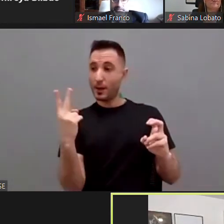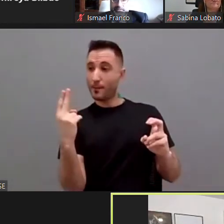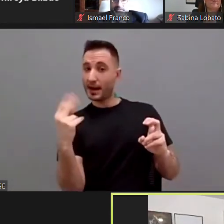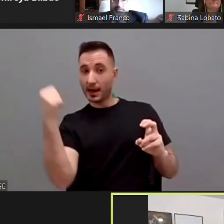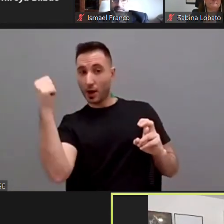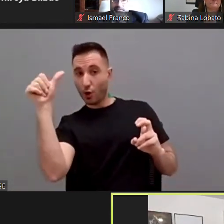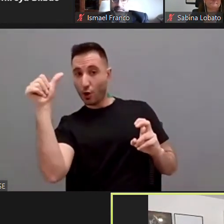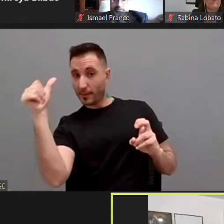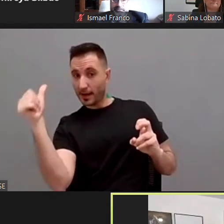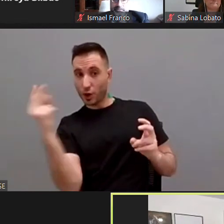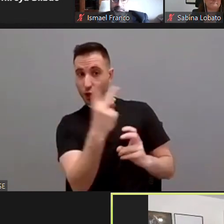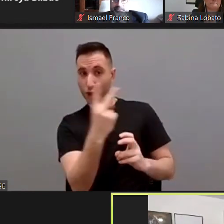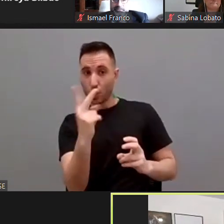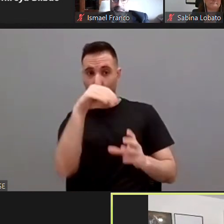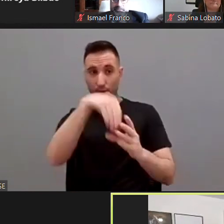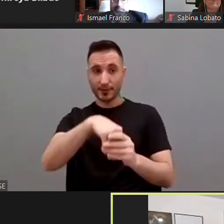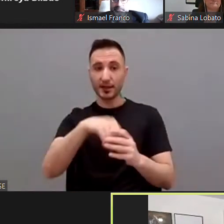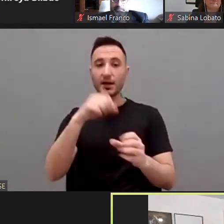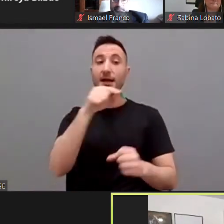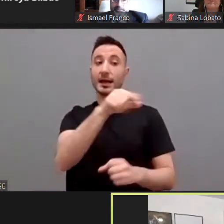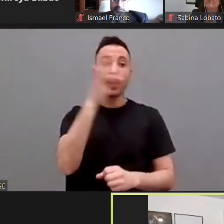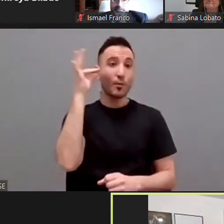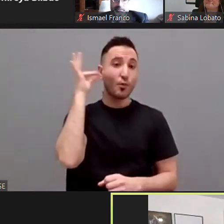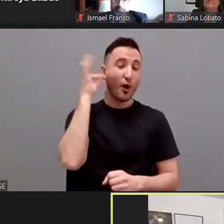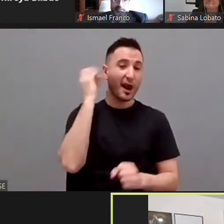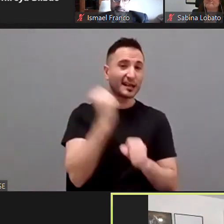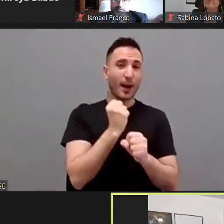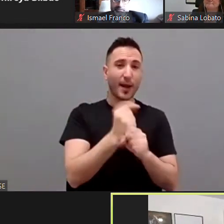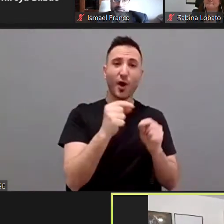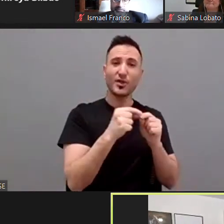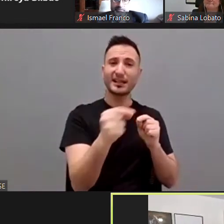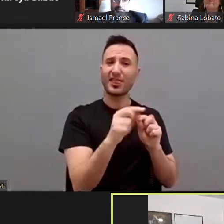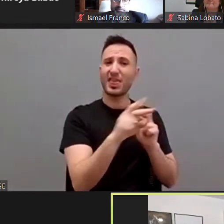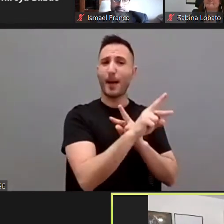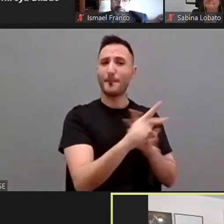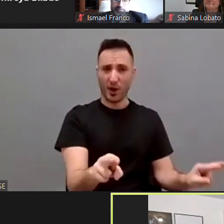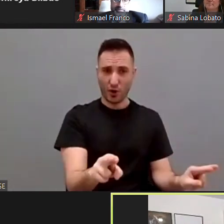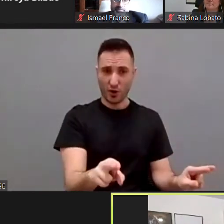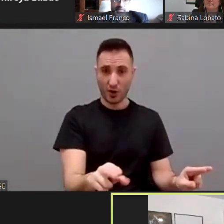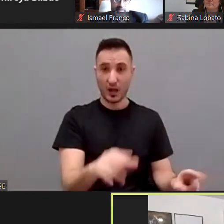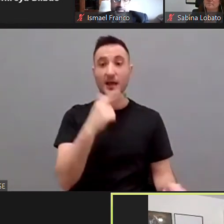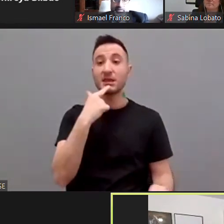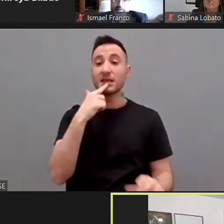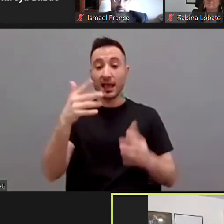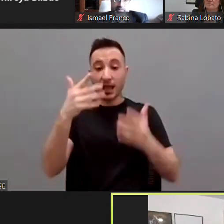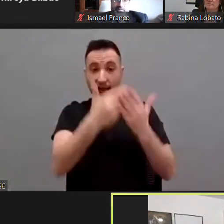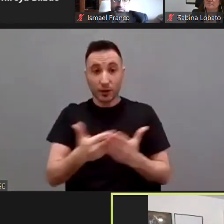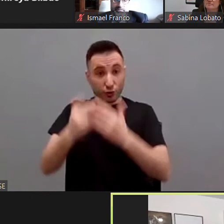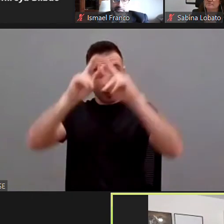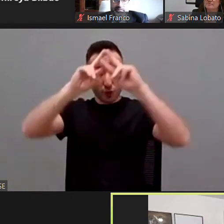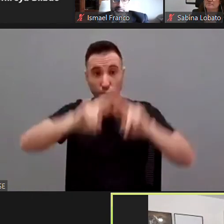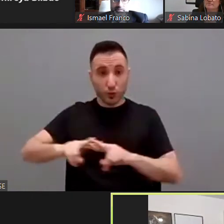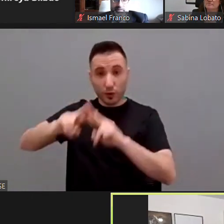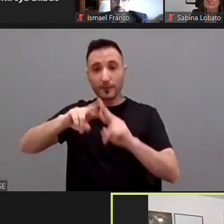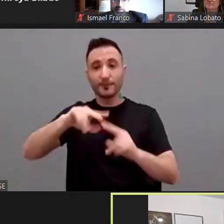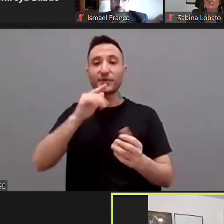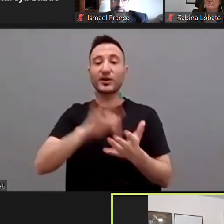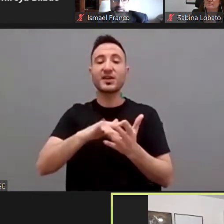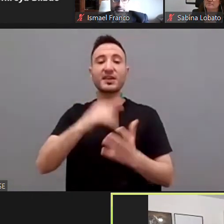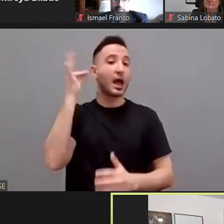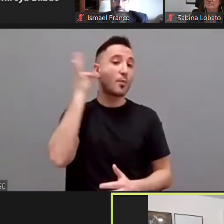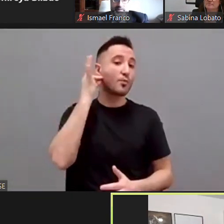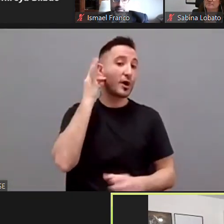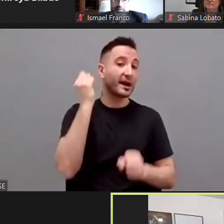hombres, teletrabajaban peor ellas. Es más, en un estudio se dice que las mujeres solo éramos capaces de teletrabajar 1 hora seguida